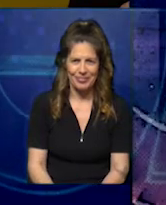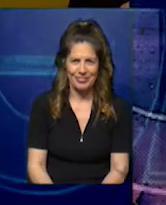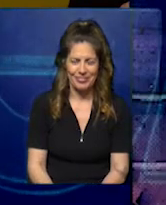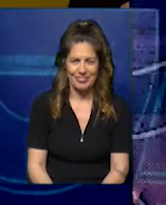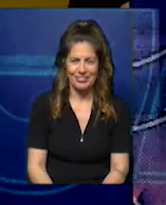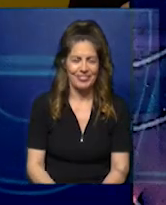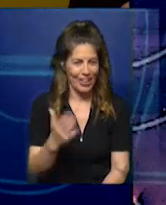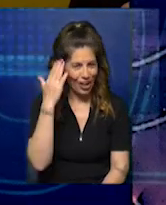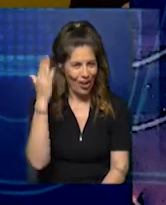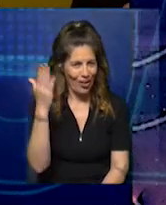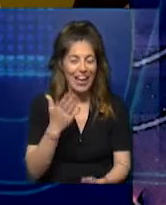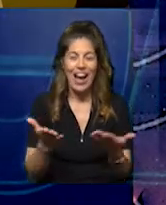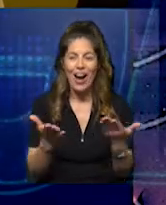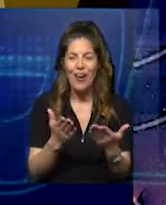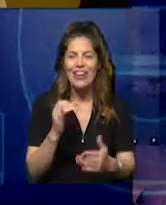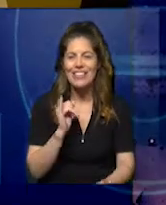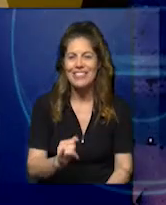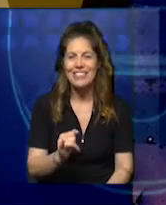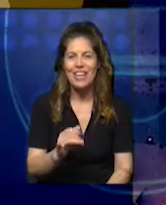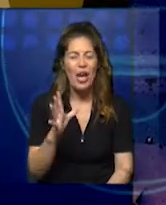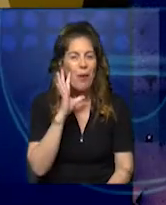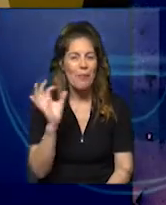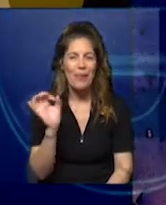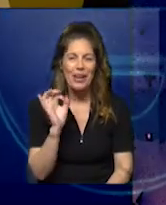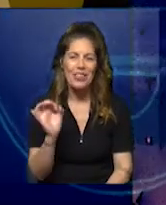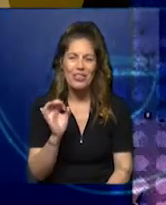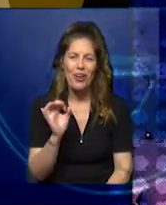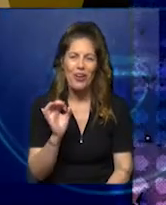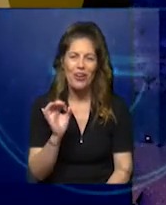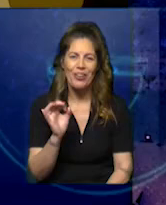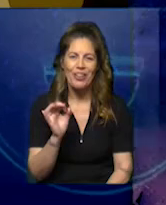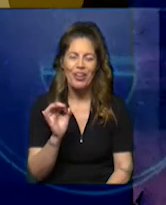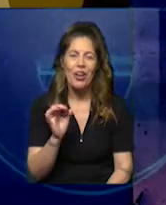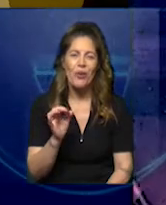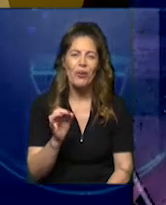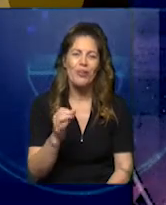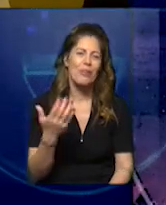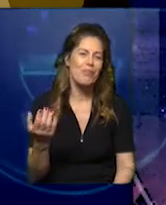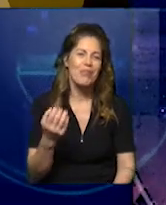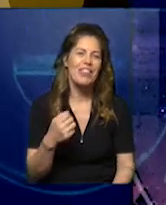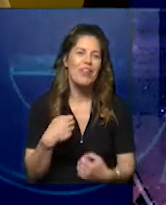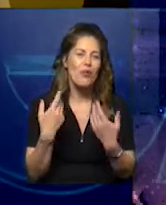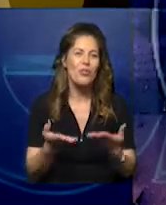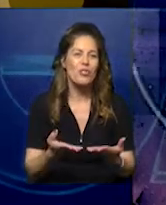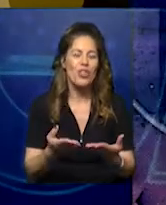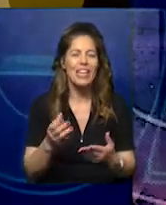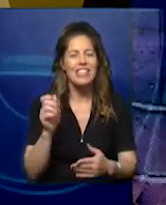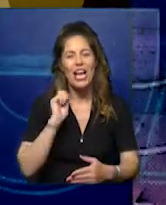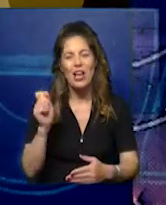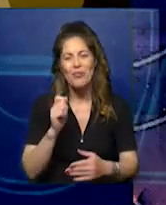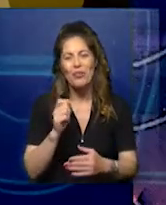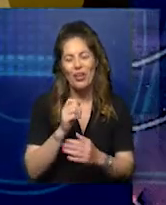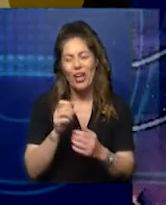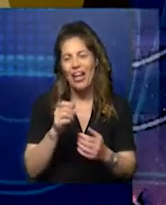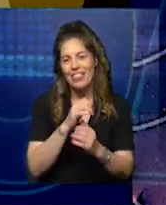Hola Ahora sí perdón Fue mi devolución de salud de cumpleaños fue lo más anti orgánica del mundo Así que ahora sí